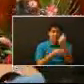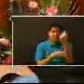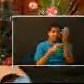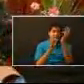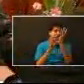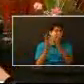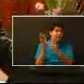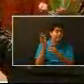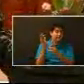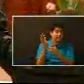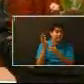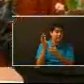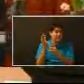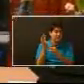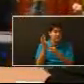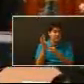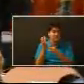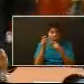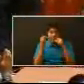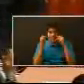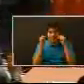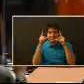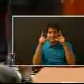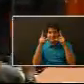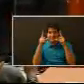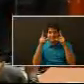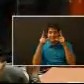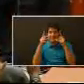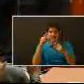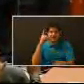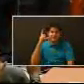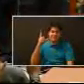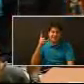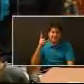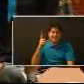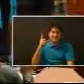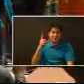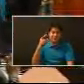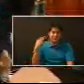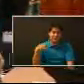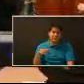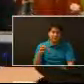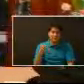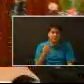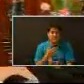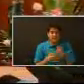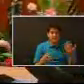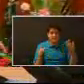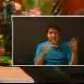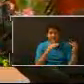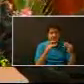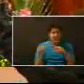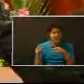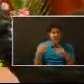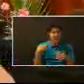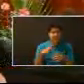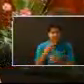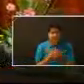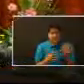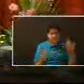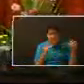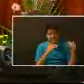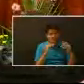poderoso de Jesús. Despiértalos, Señor. Para ir a la guerra. Para ir a la